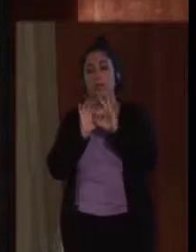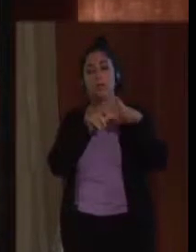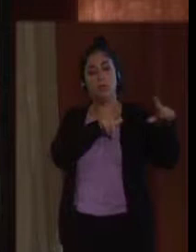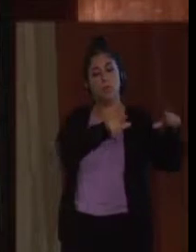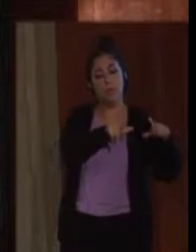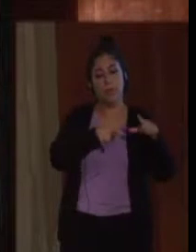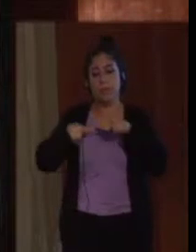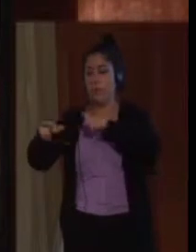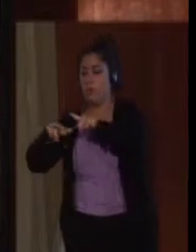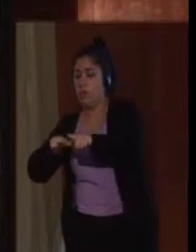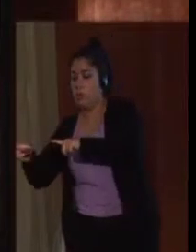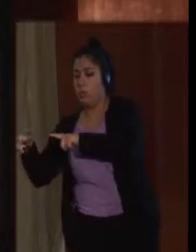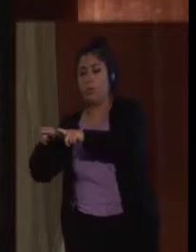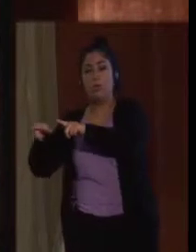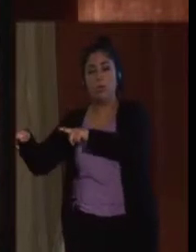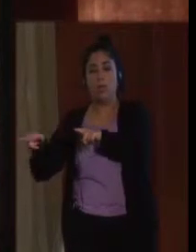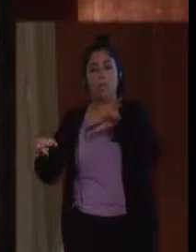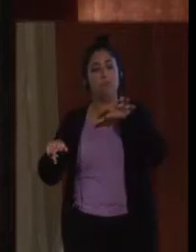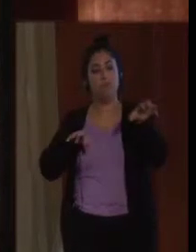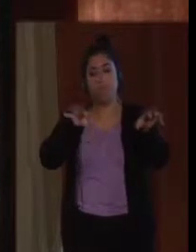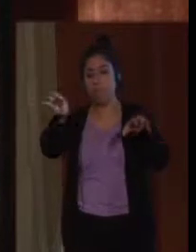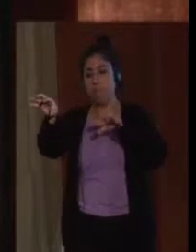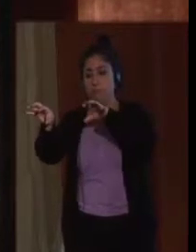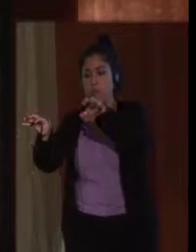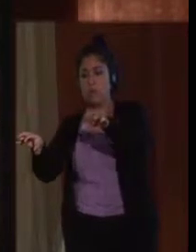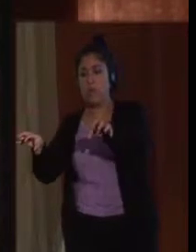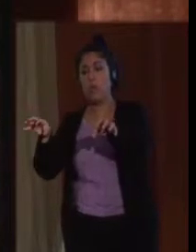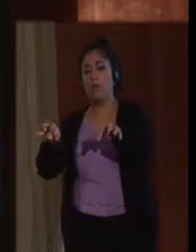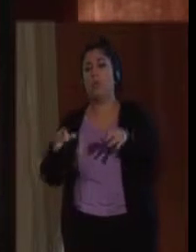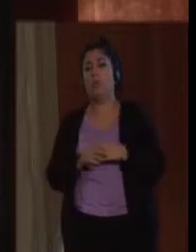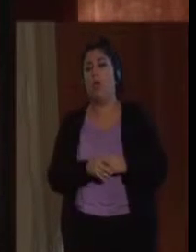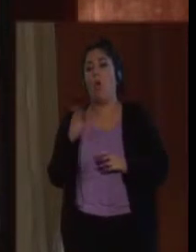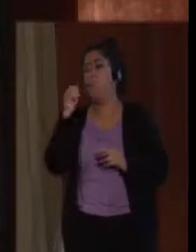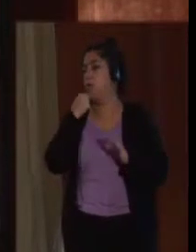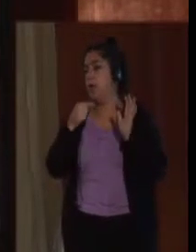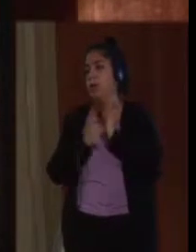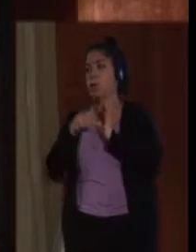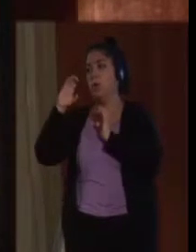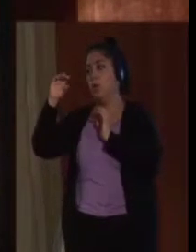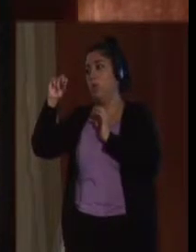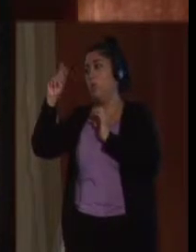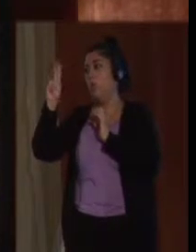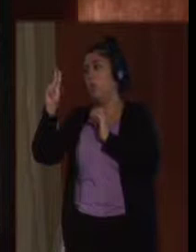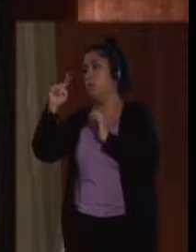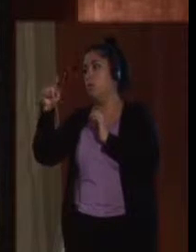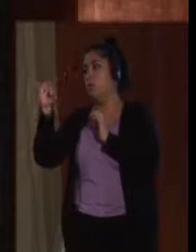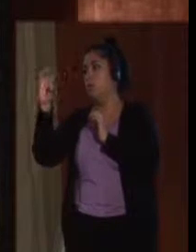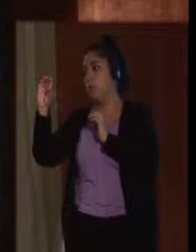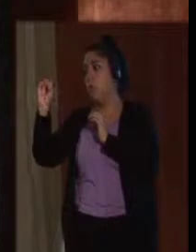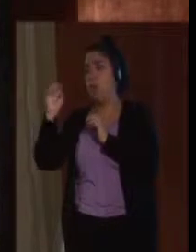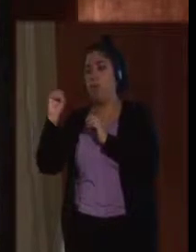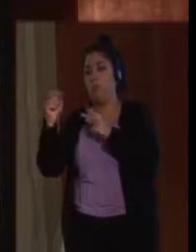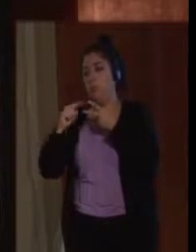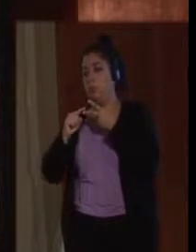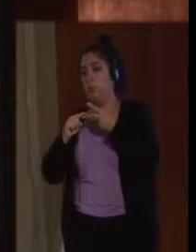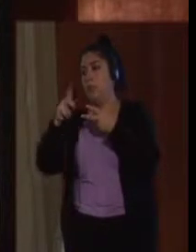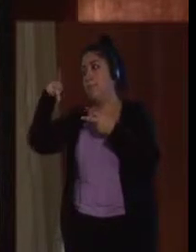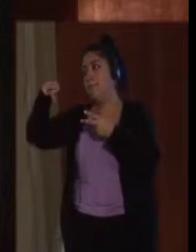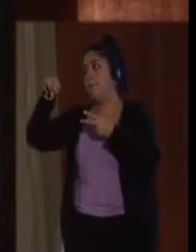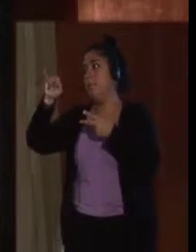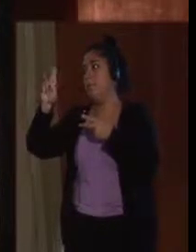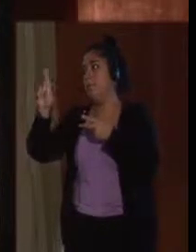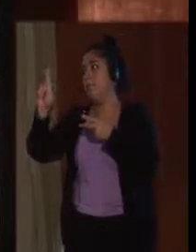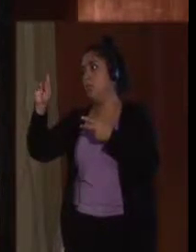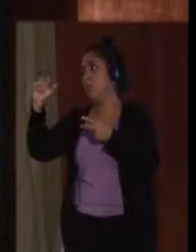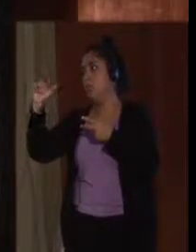Piura, ¿sí? Y eso se seleccionó en base a un análisis multicriterio. También